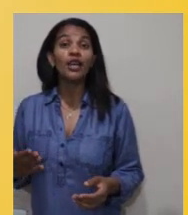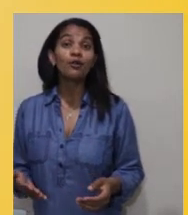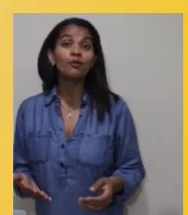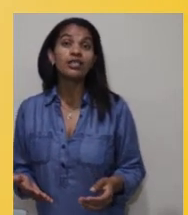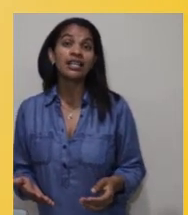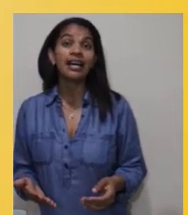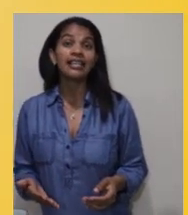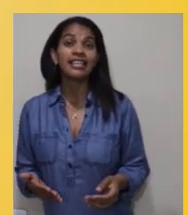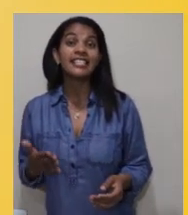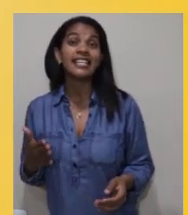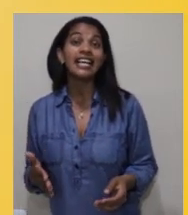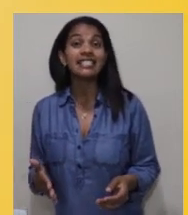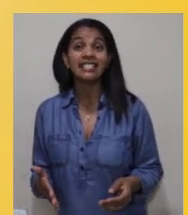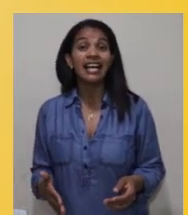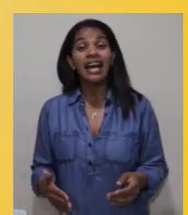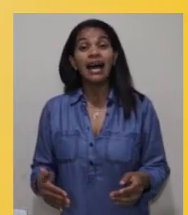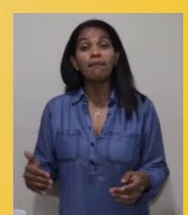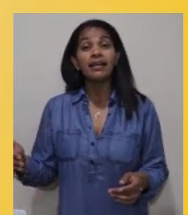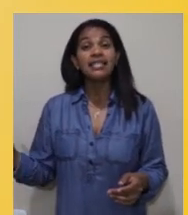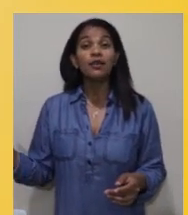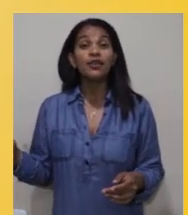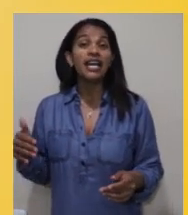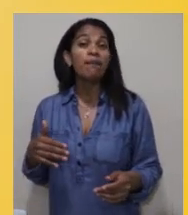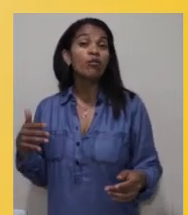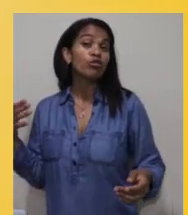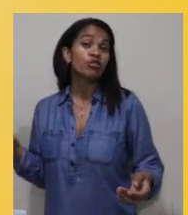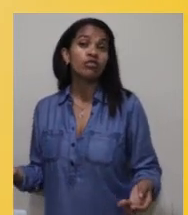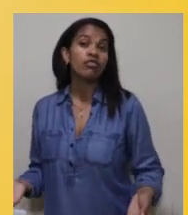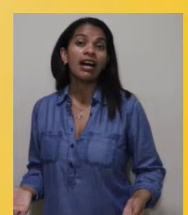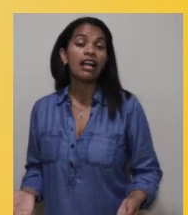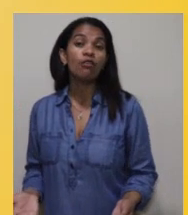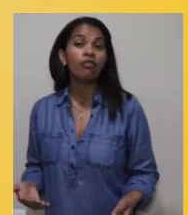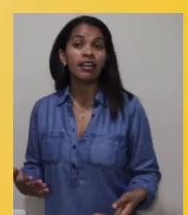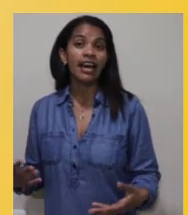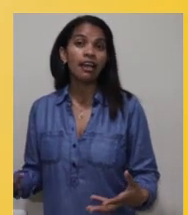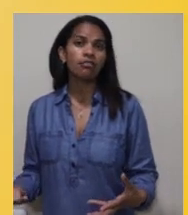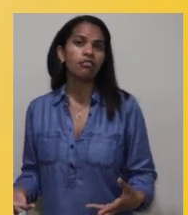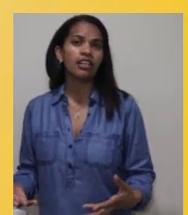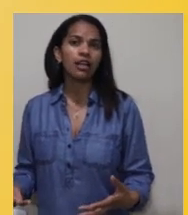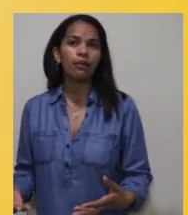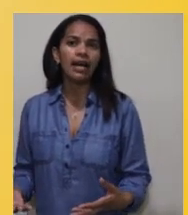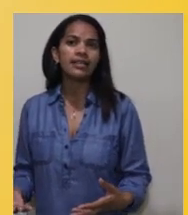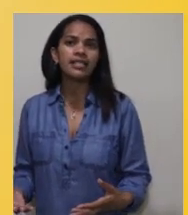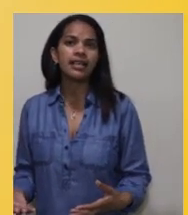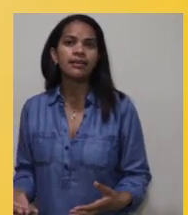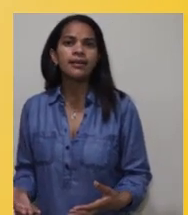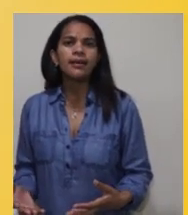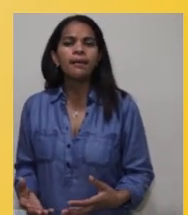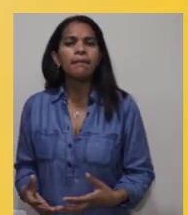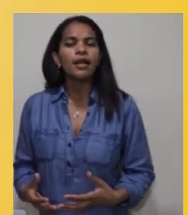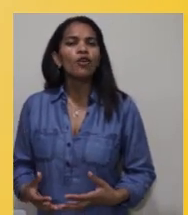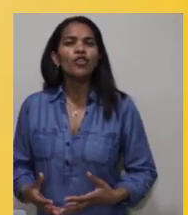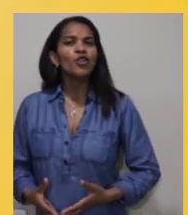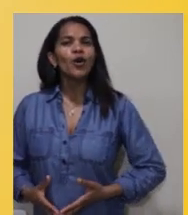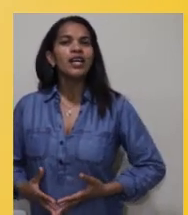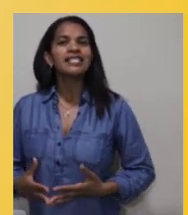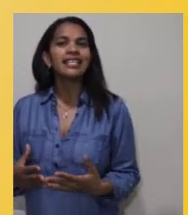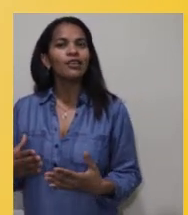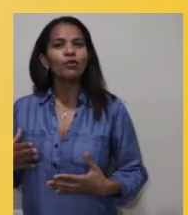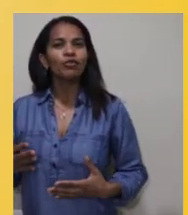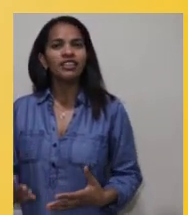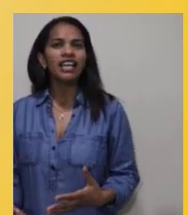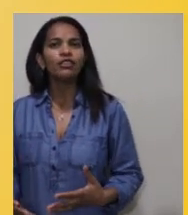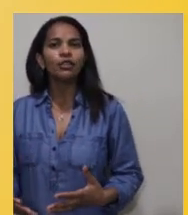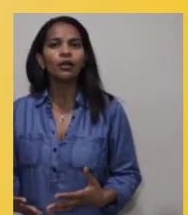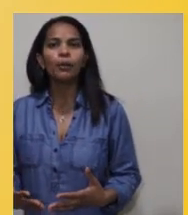porque no les gusta. Quizás han pasado ya mucho, han logrado graduarse, pero no